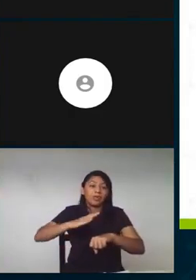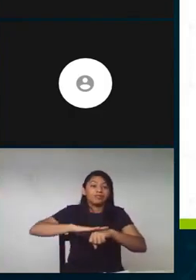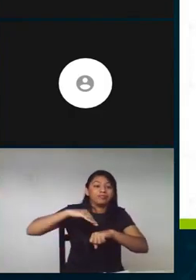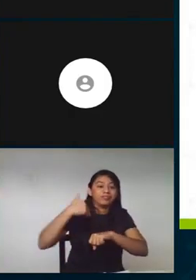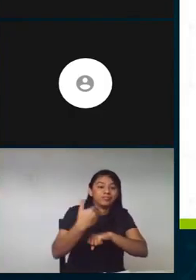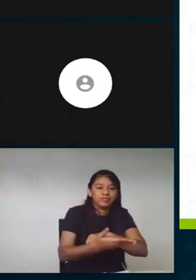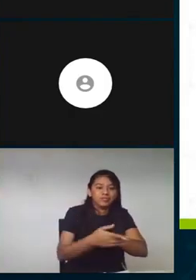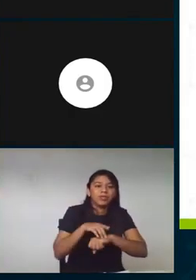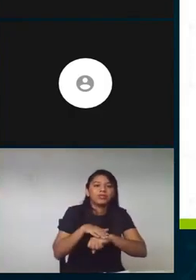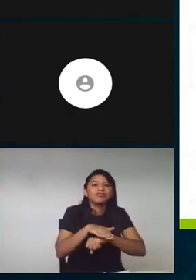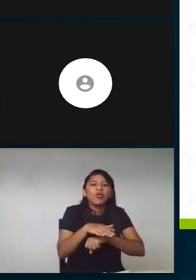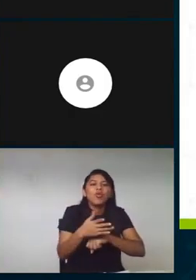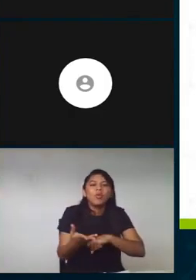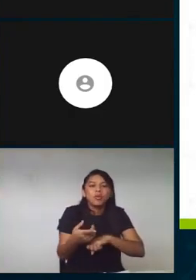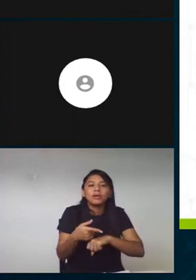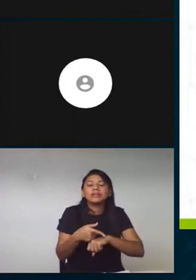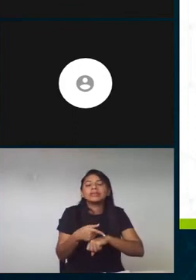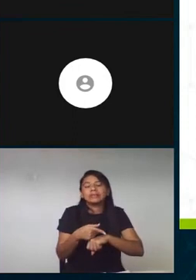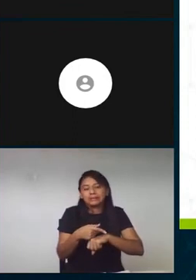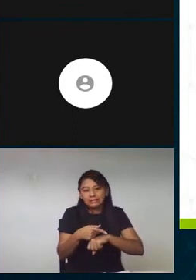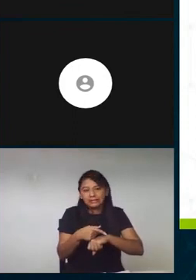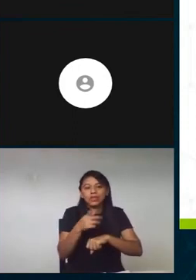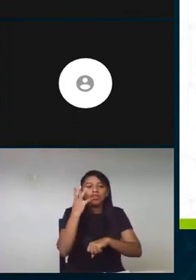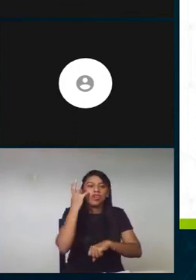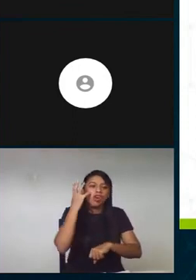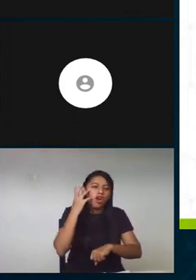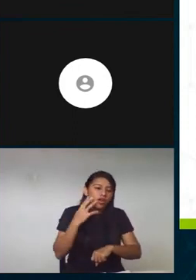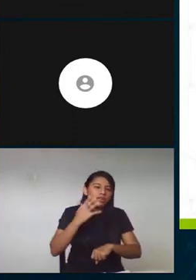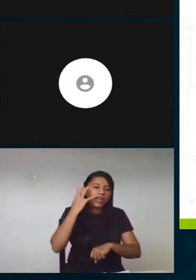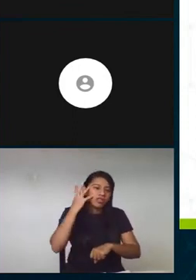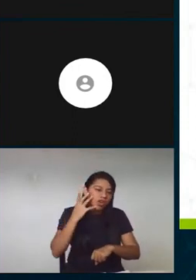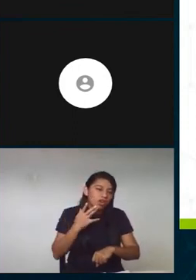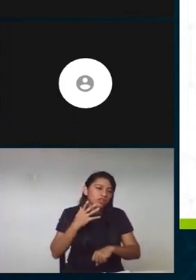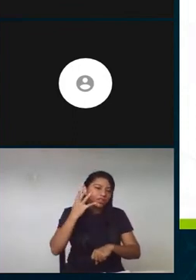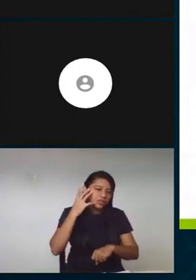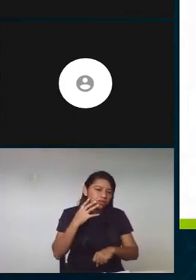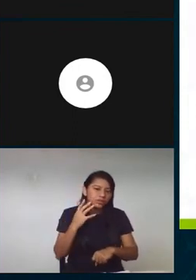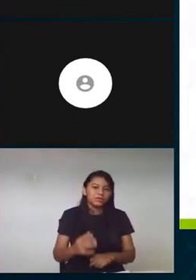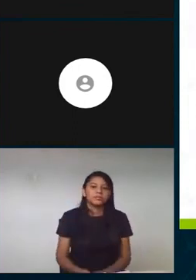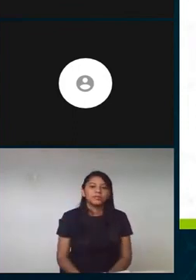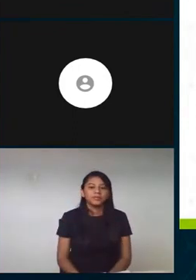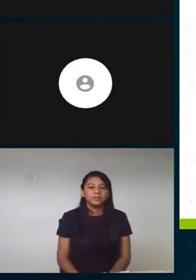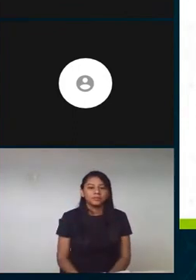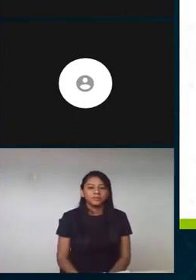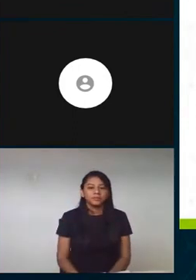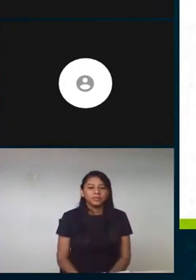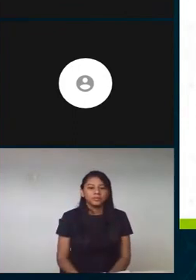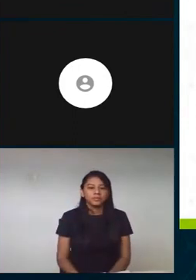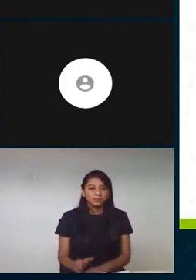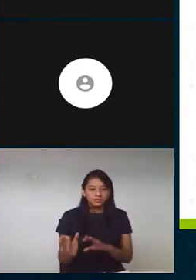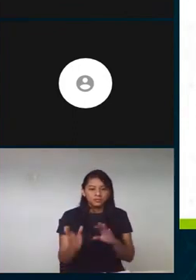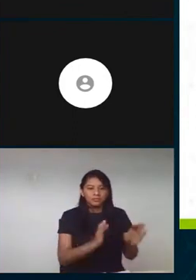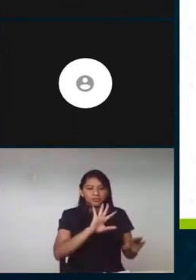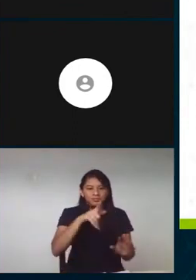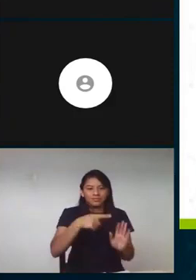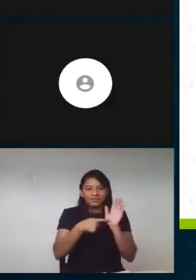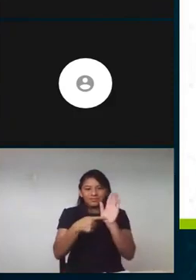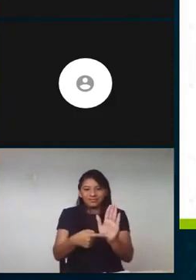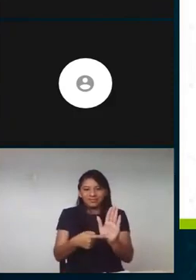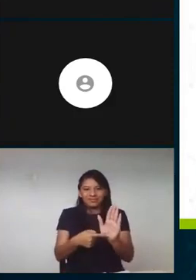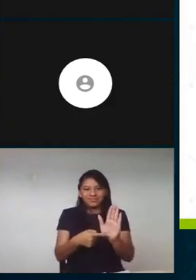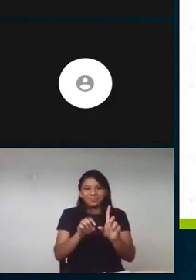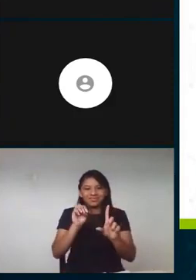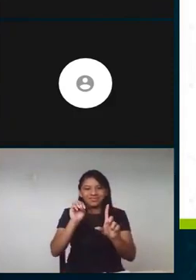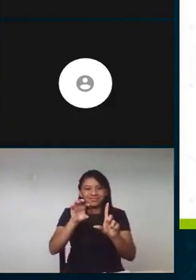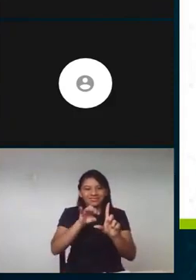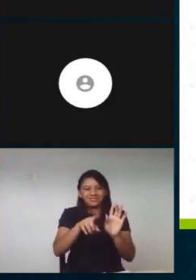diariamente. ¿Listo? Bueno, vamos a pasar a un caso que